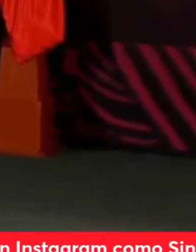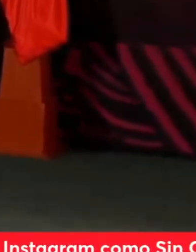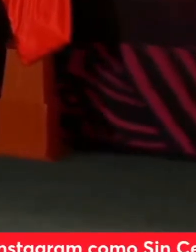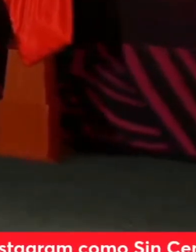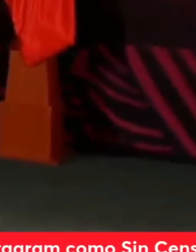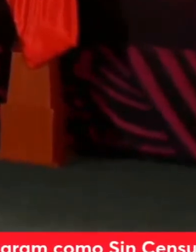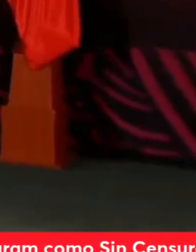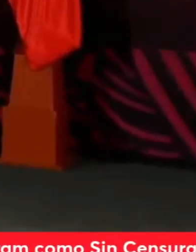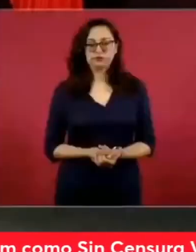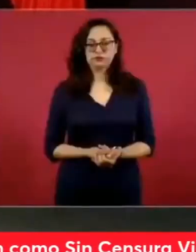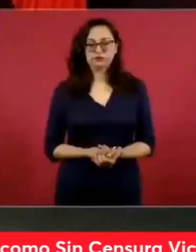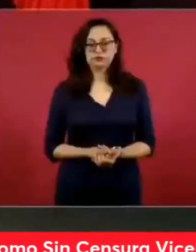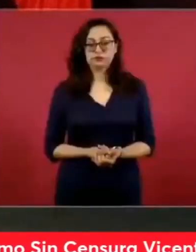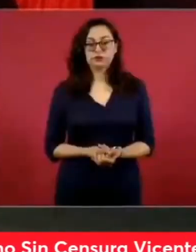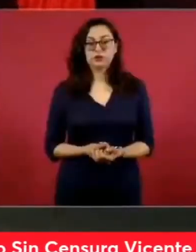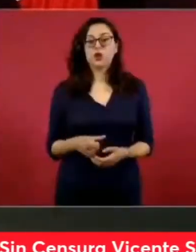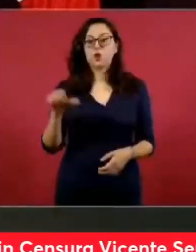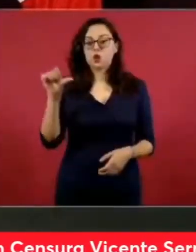Miércoles